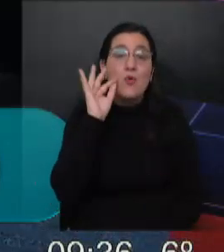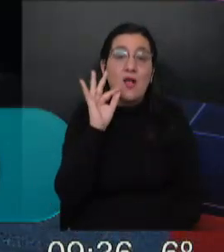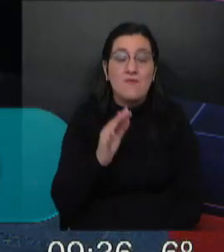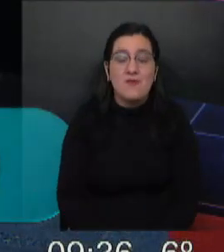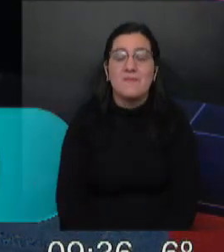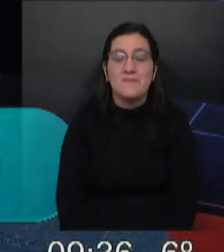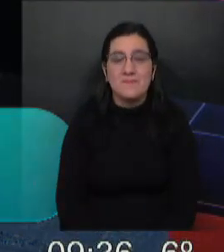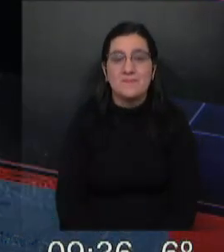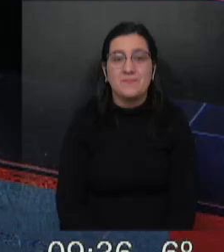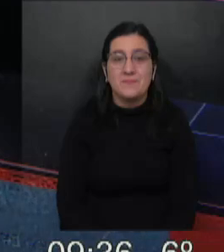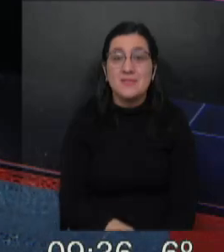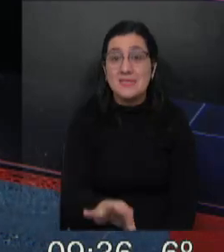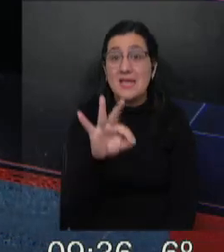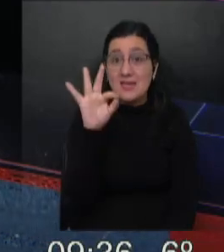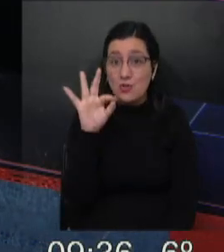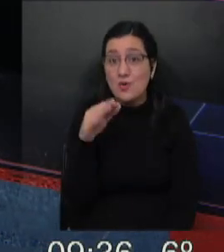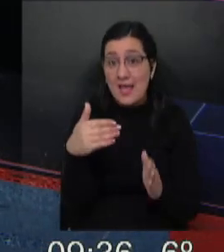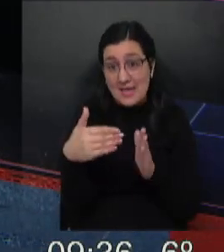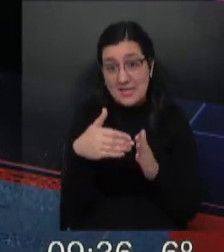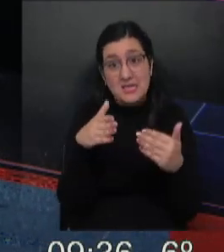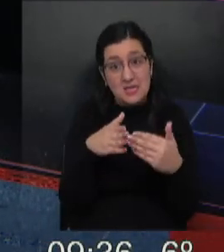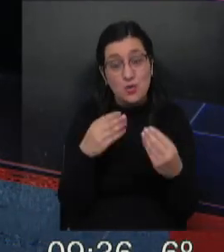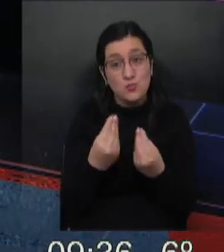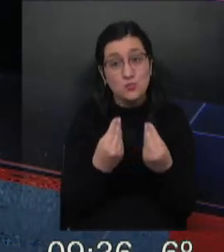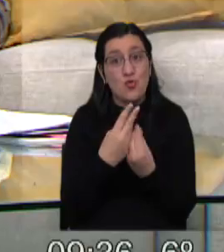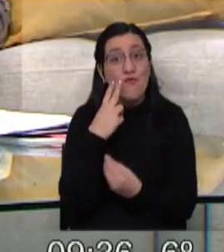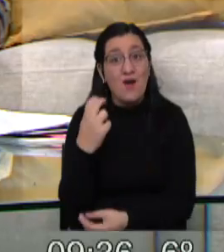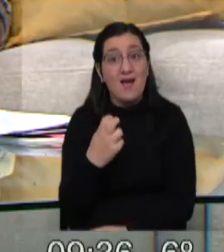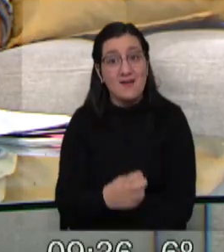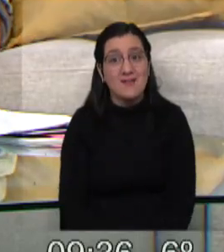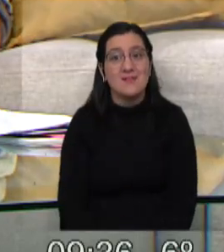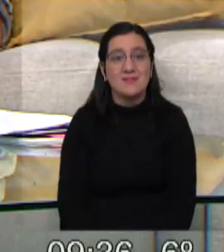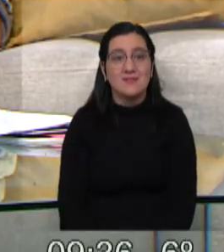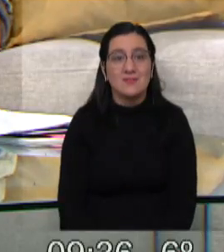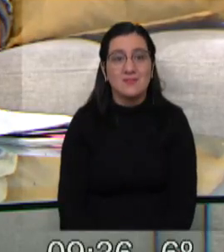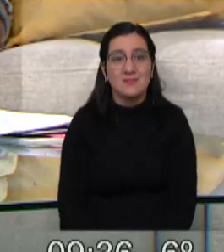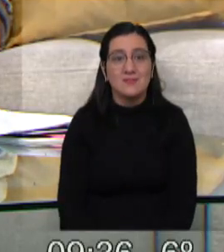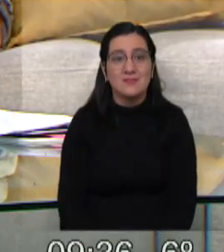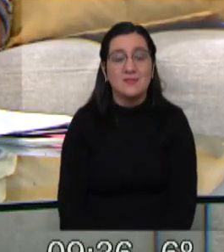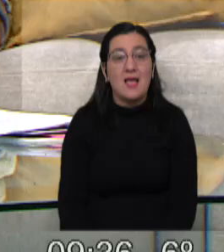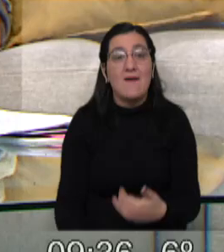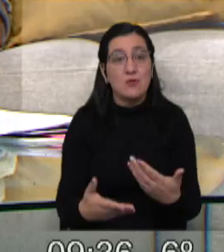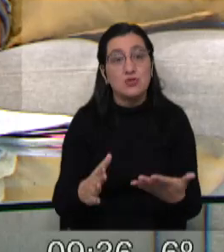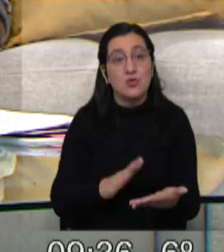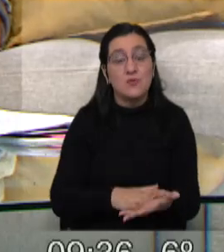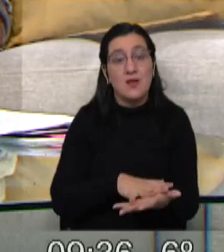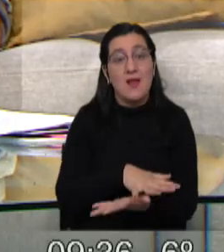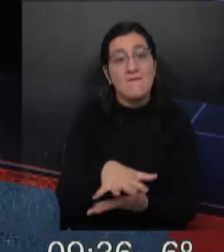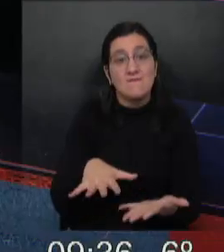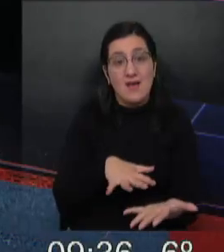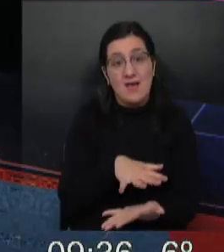caliente en la mañana. Y eligió una esquina bastante bolichera, sí, también, ¿eh? No es bobo para elegir. Hizo referencia al bar de los. Sí.